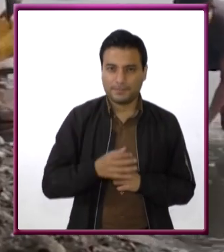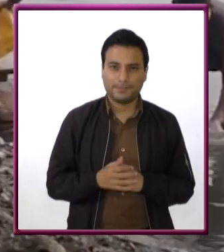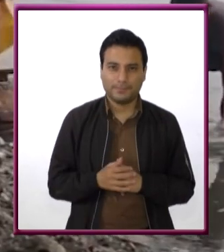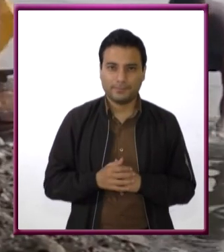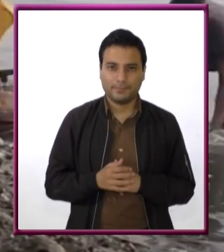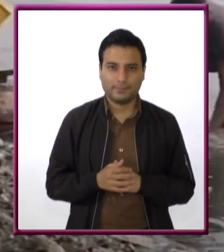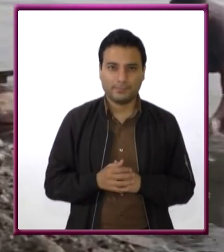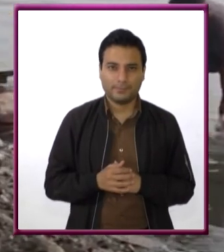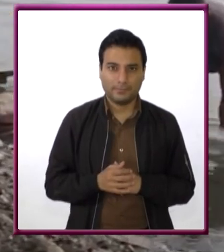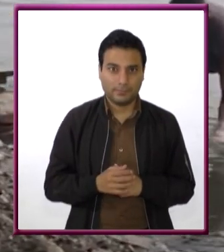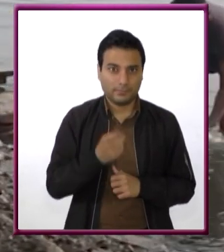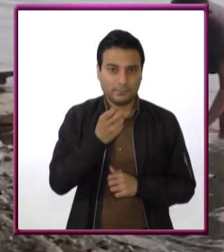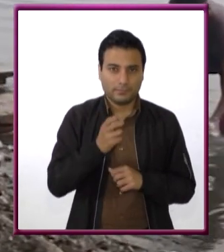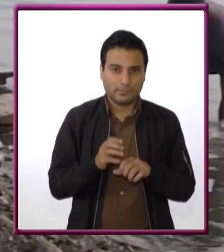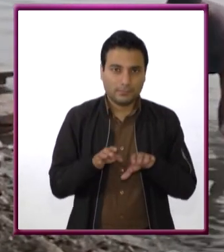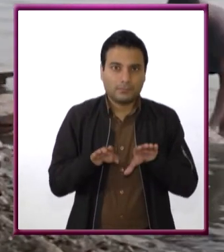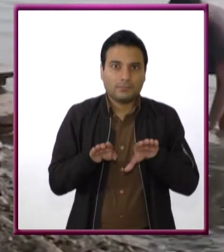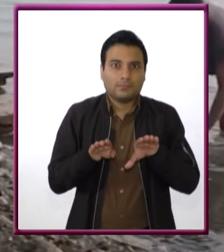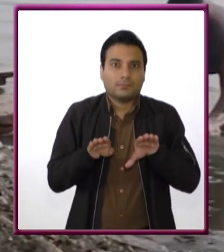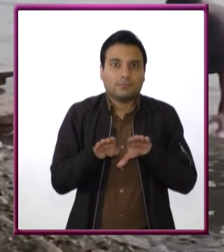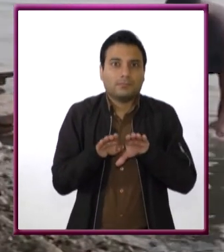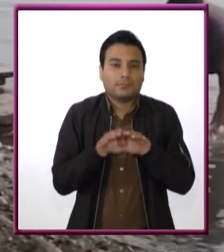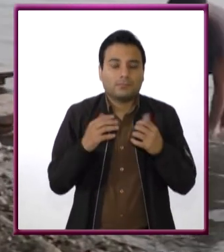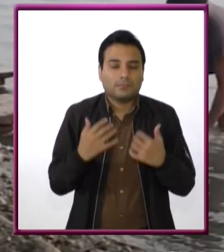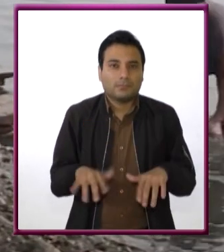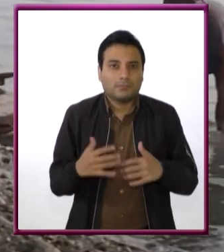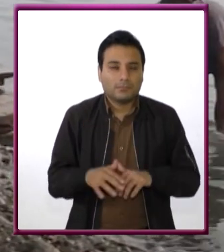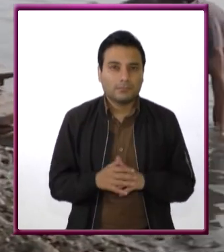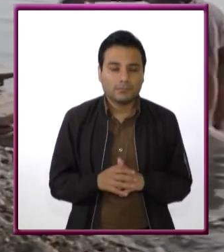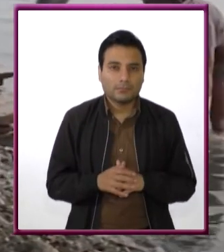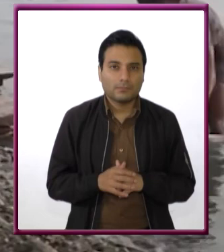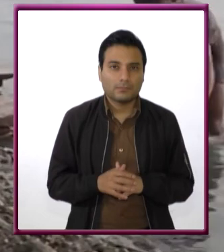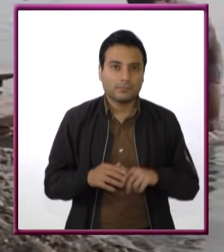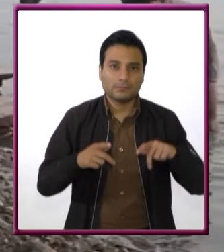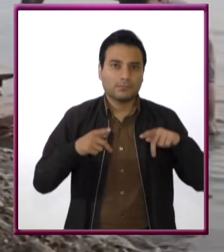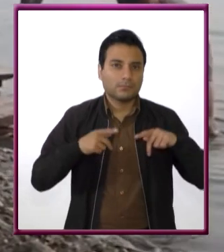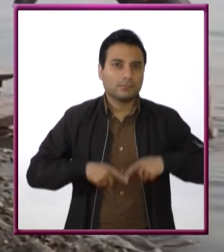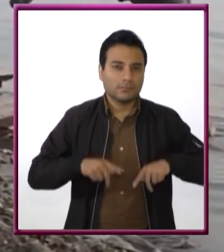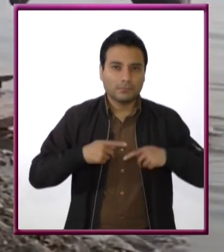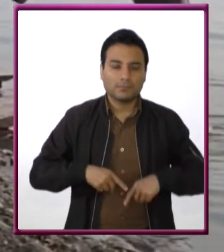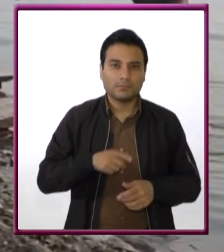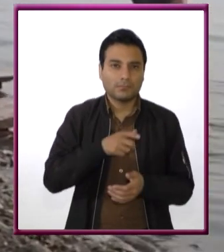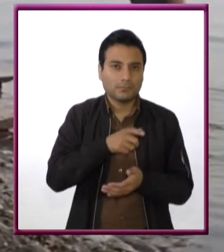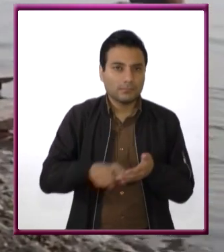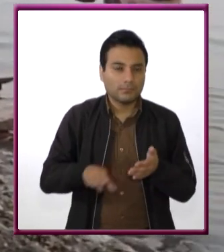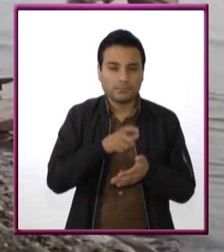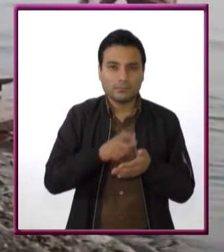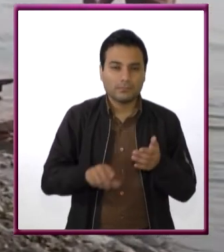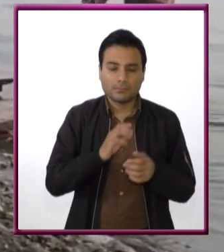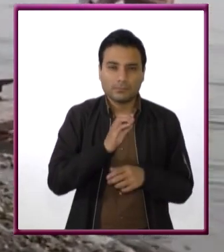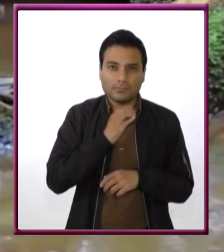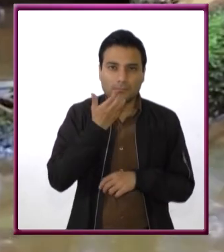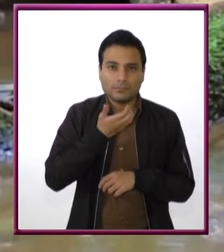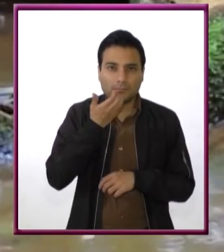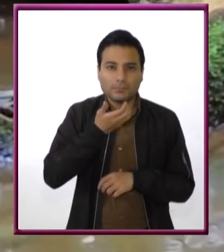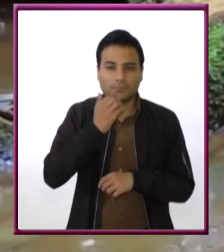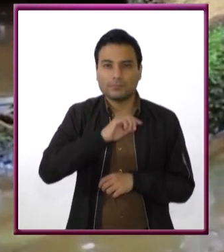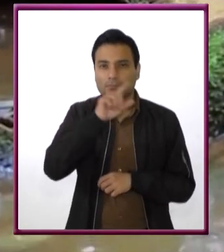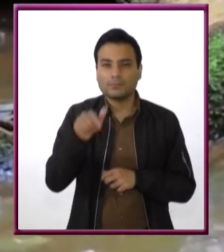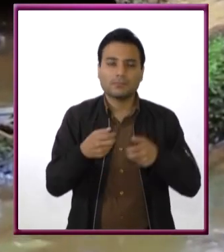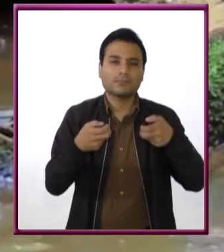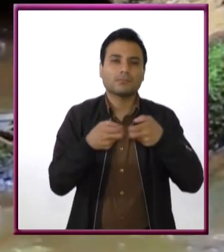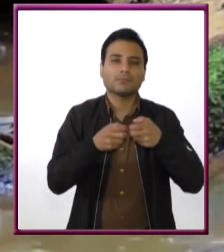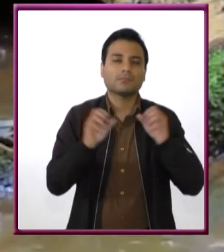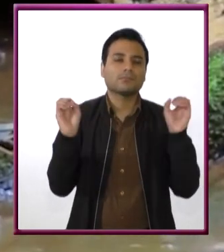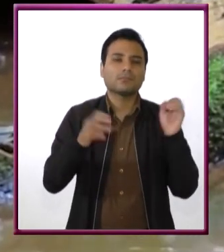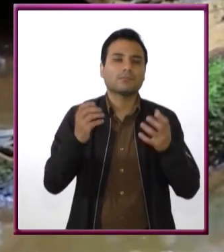de a qué nivel hemos llegado por nuestras prácticas de consumo y de producción también, ¿no? Entonces, por eso hoy